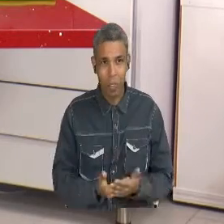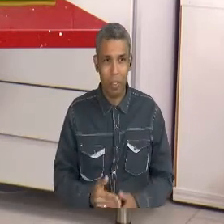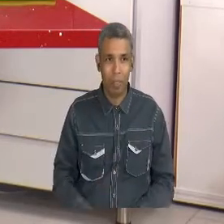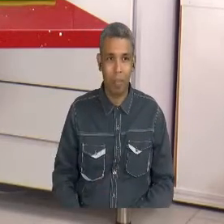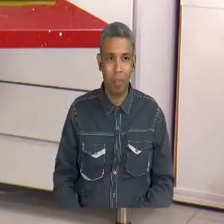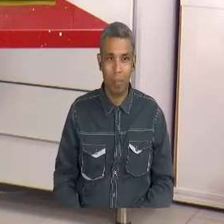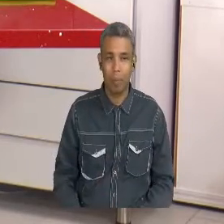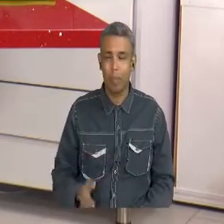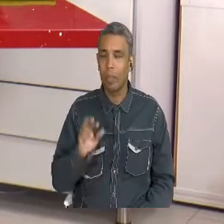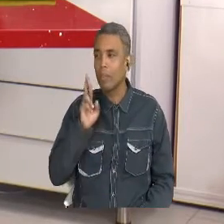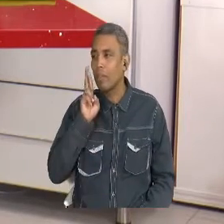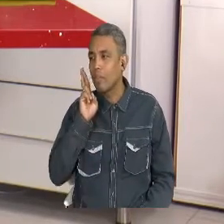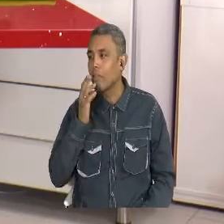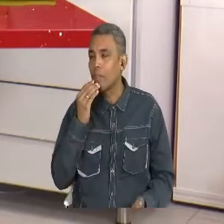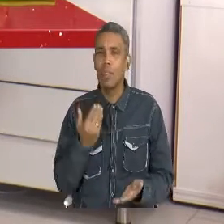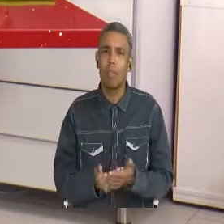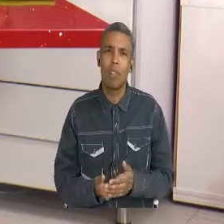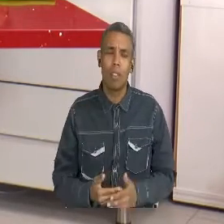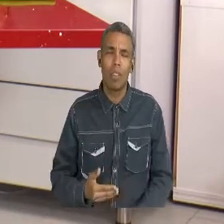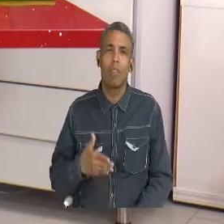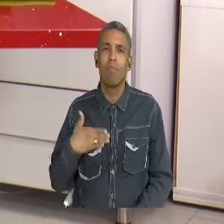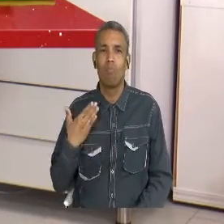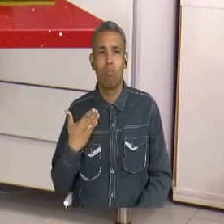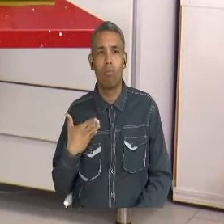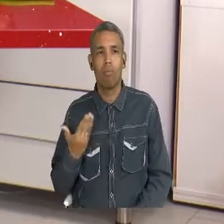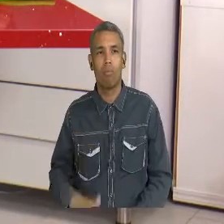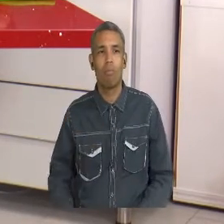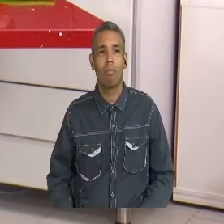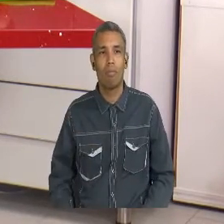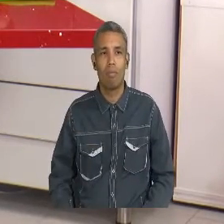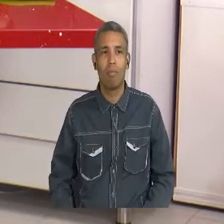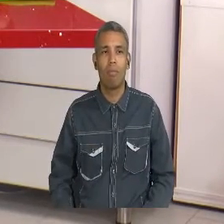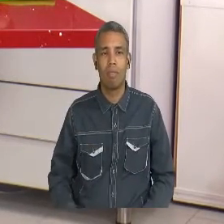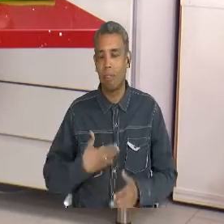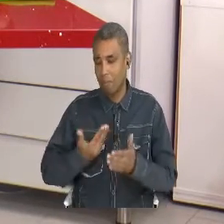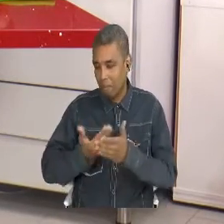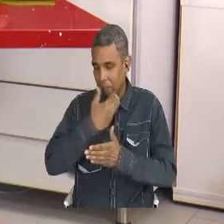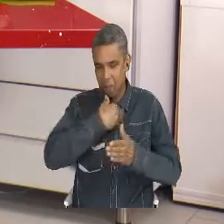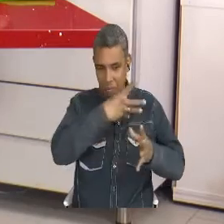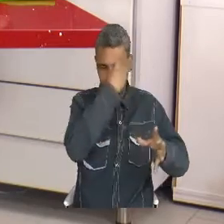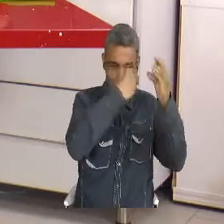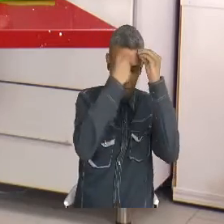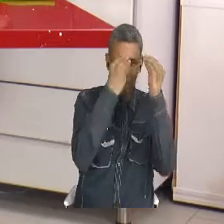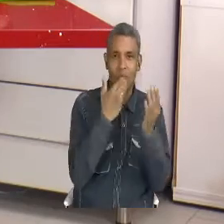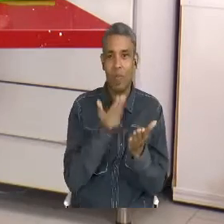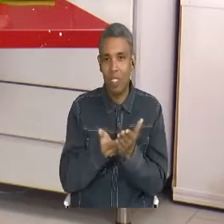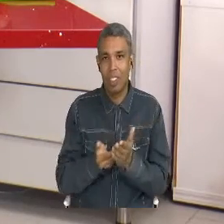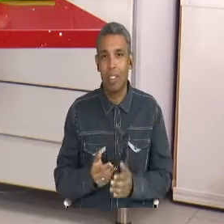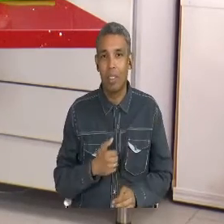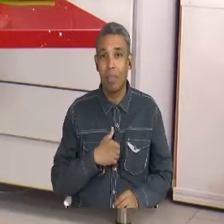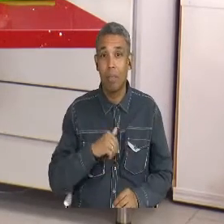¿Cómo Rochi, la pasaste? Muy bien, Rochi, muchas gracias. Una y gracias receta nueva. Por enseñarme. Bueno, nosotros